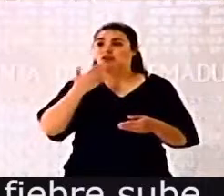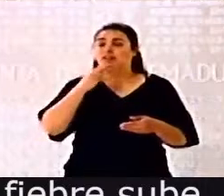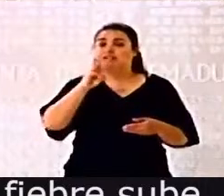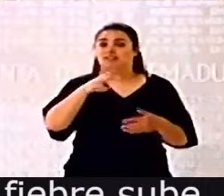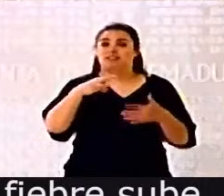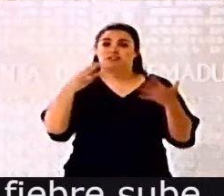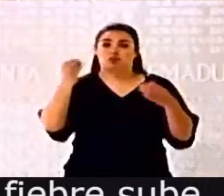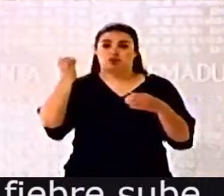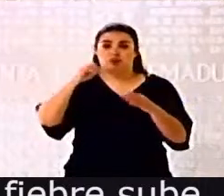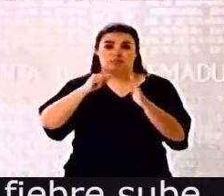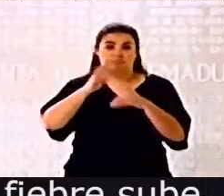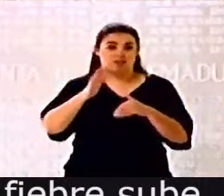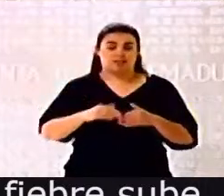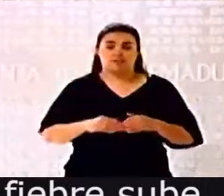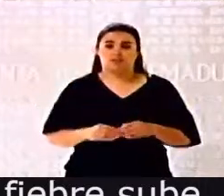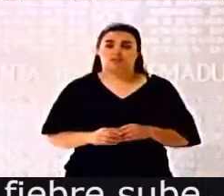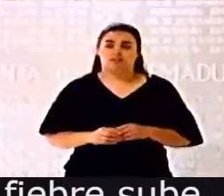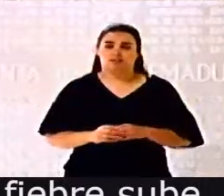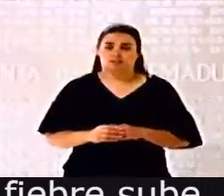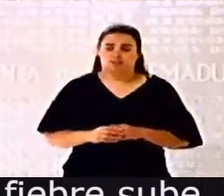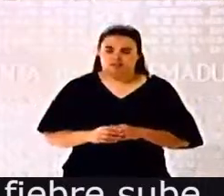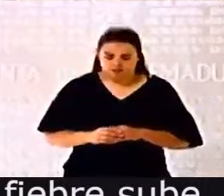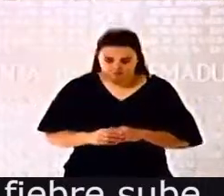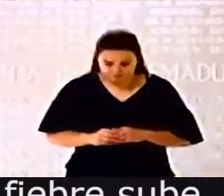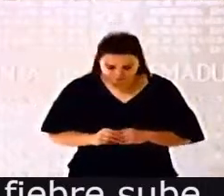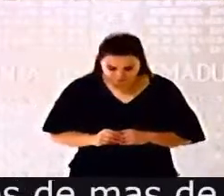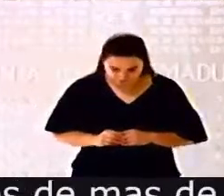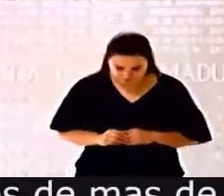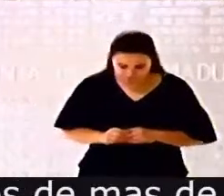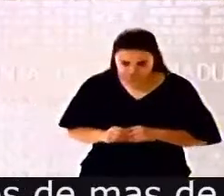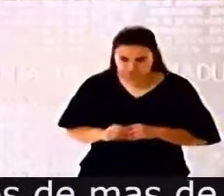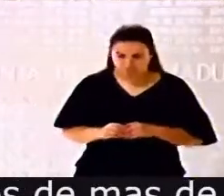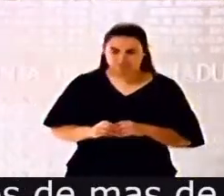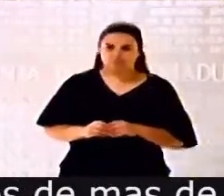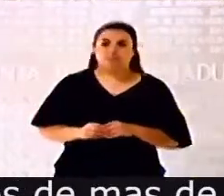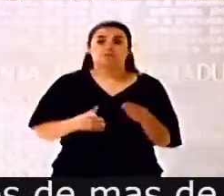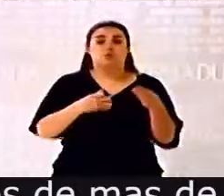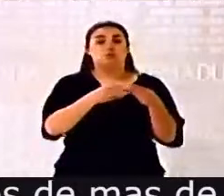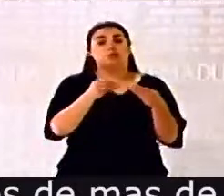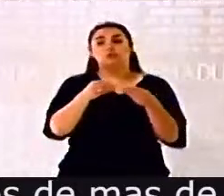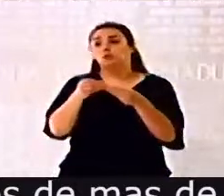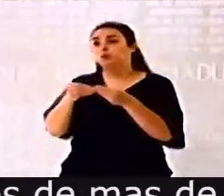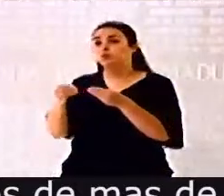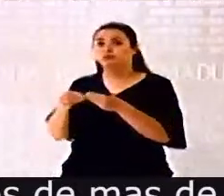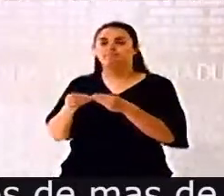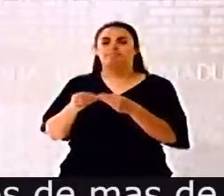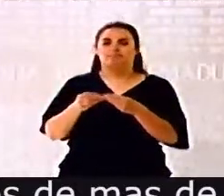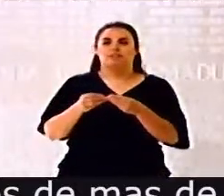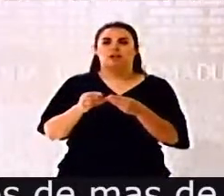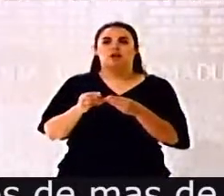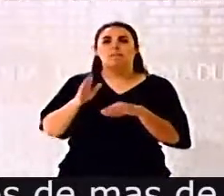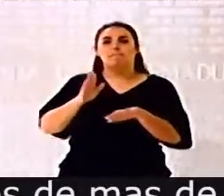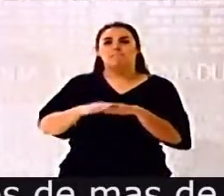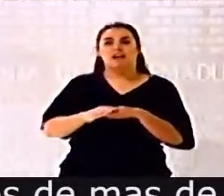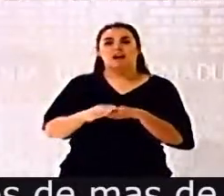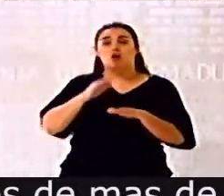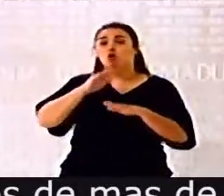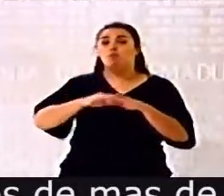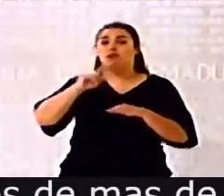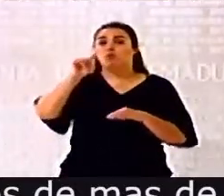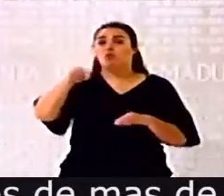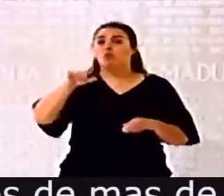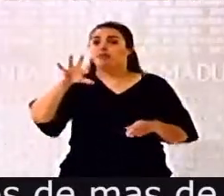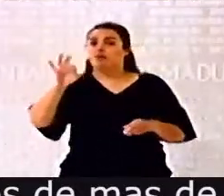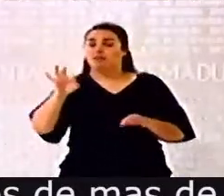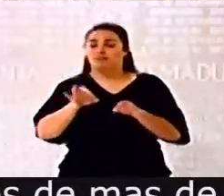38 grados centígrados. Cada usuario, para poder cumplir con ese 1,5 metros de distanciamiento y